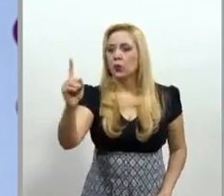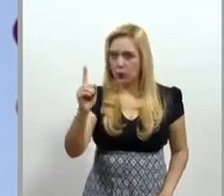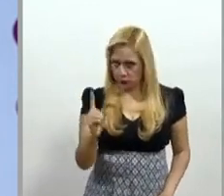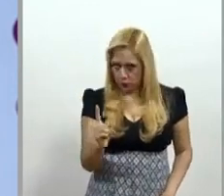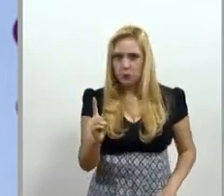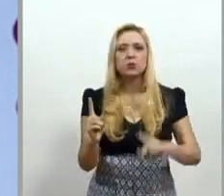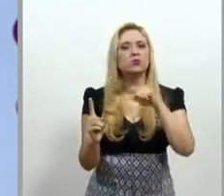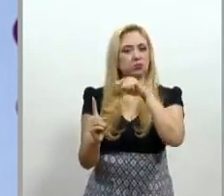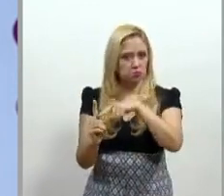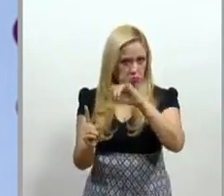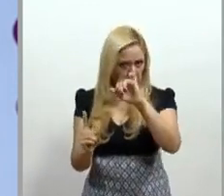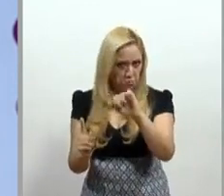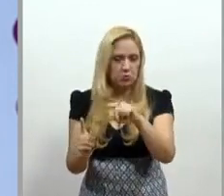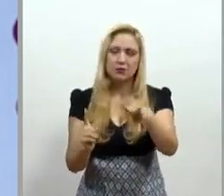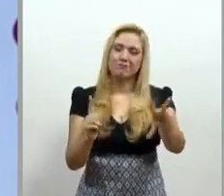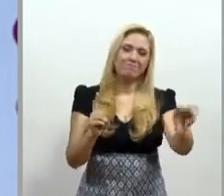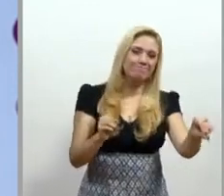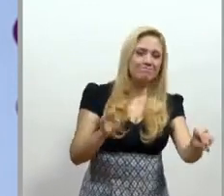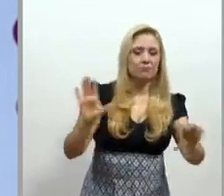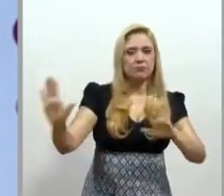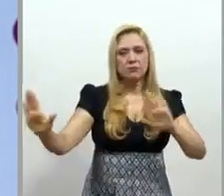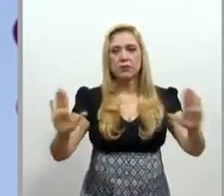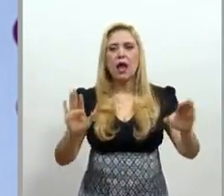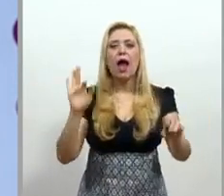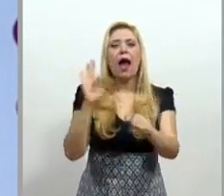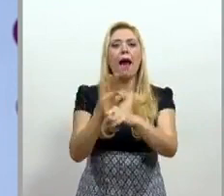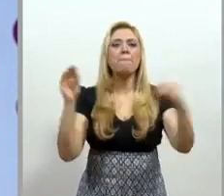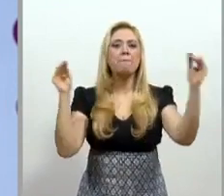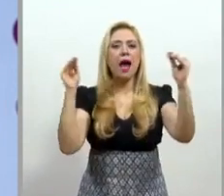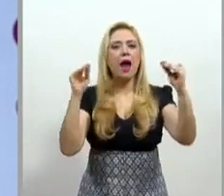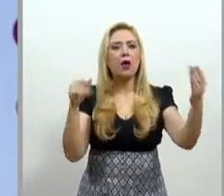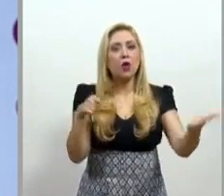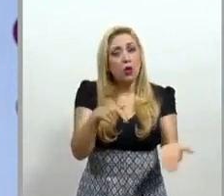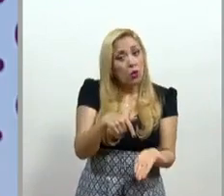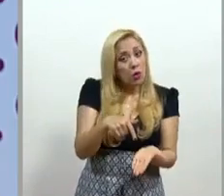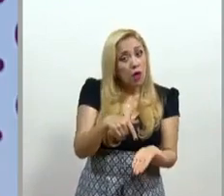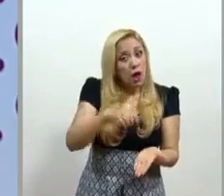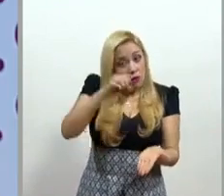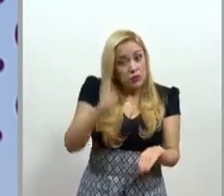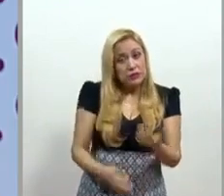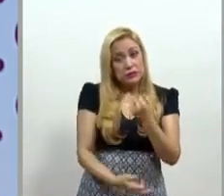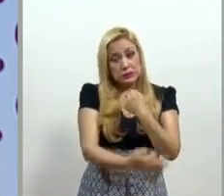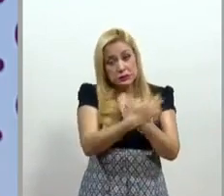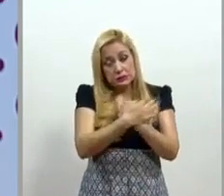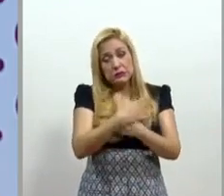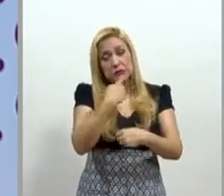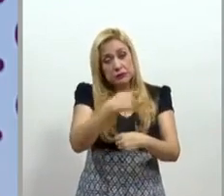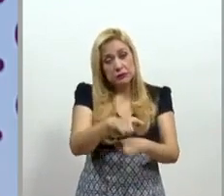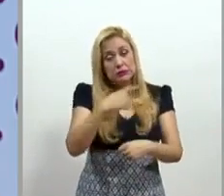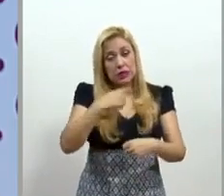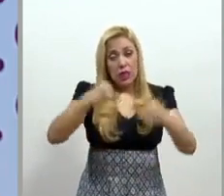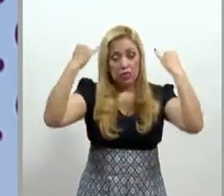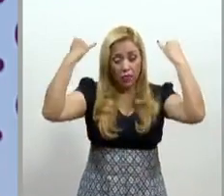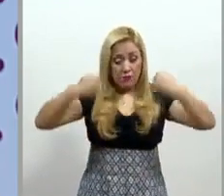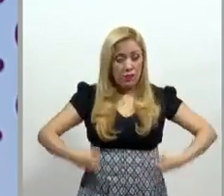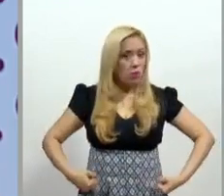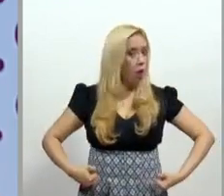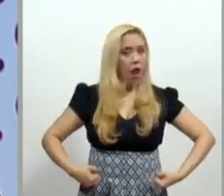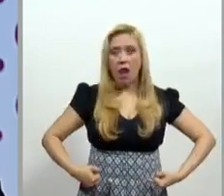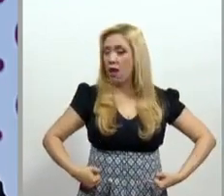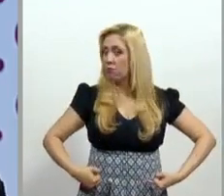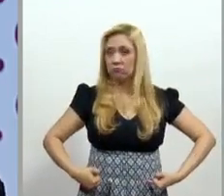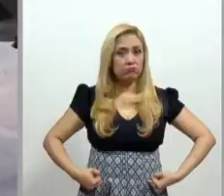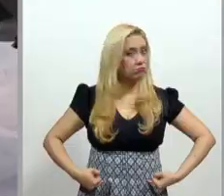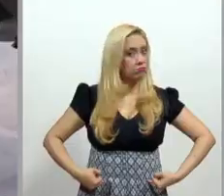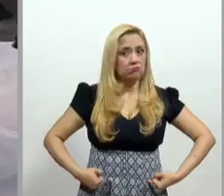incluso cambiar nuestra perspectiva del amparo, ya no como un instrumento de protección de derechos desde una perspectiva individual, lo decía Eduardo también, desde